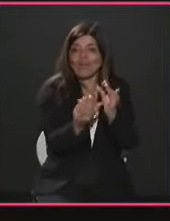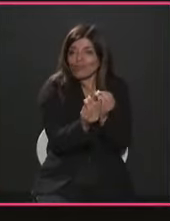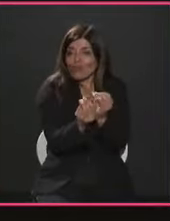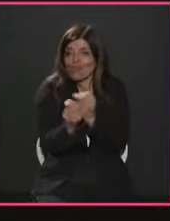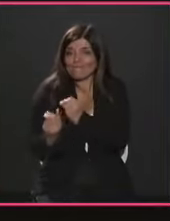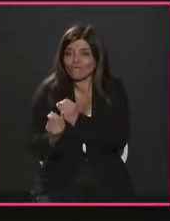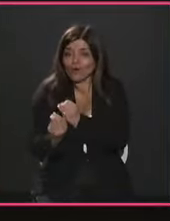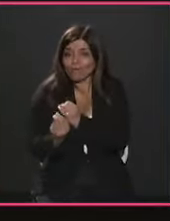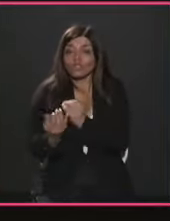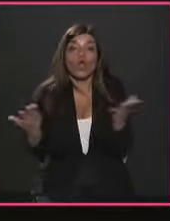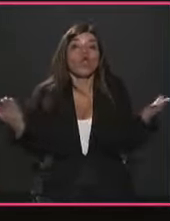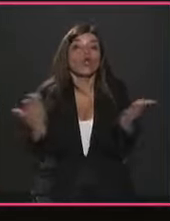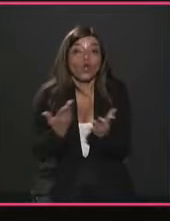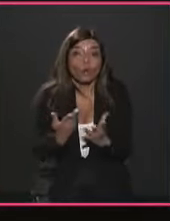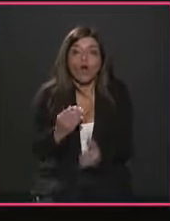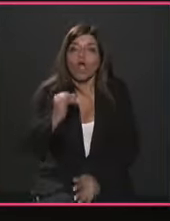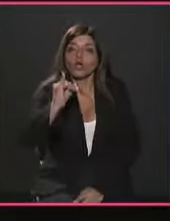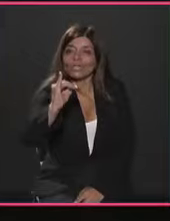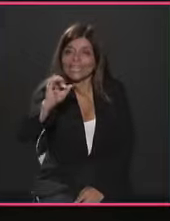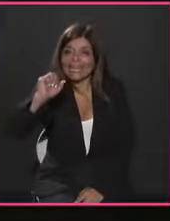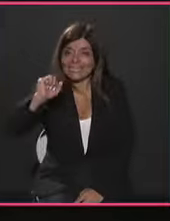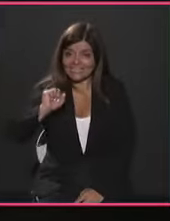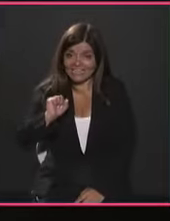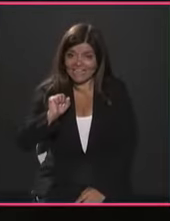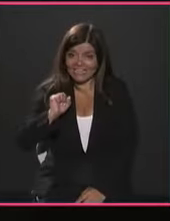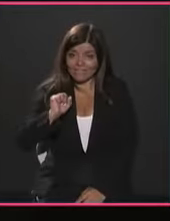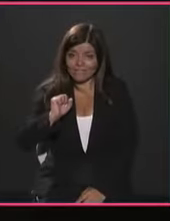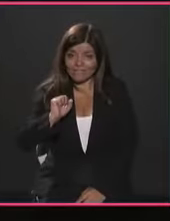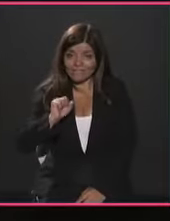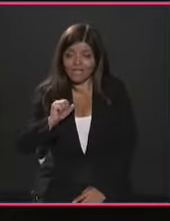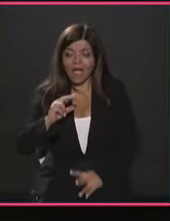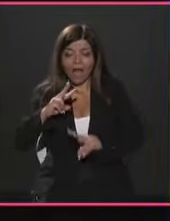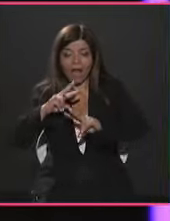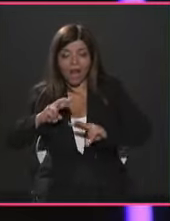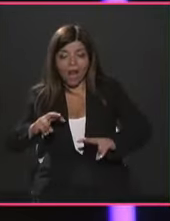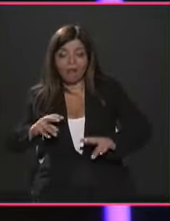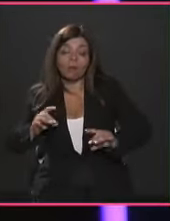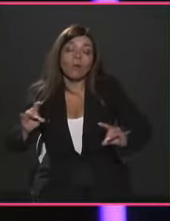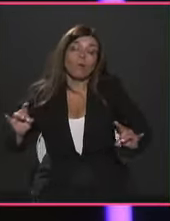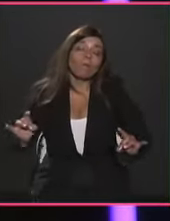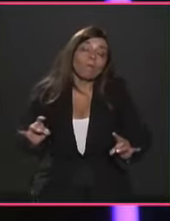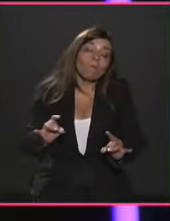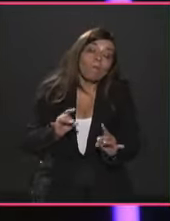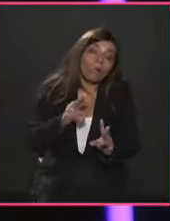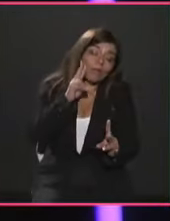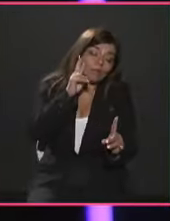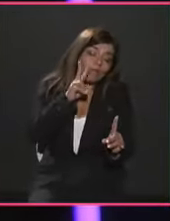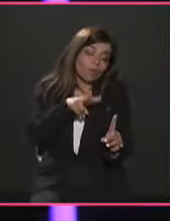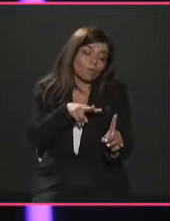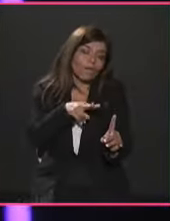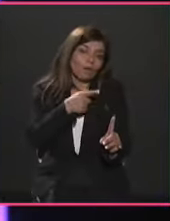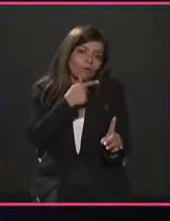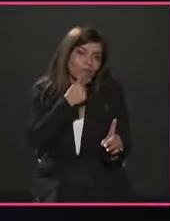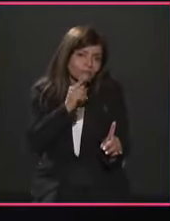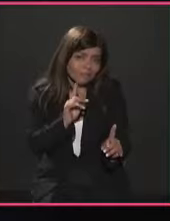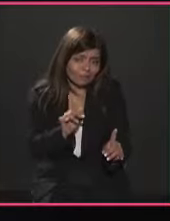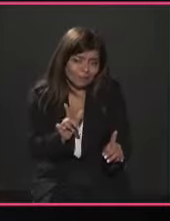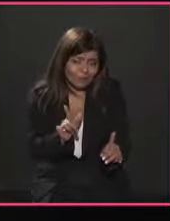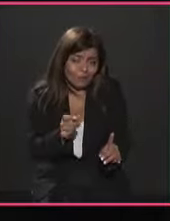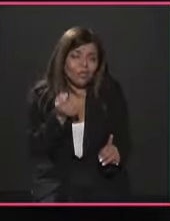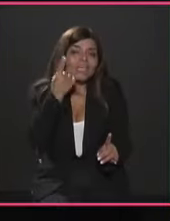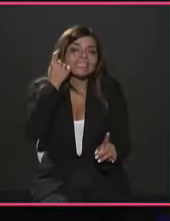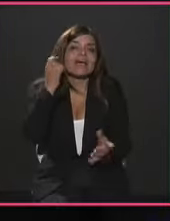que necesitamos Puede que sea un enfoque más simplista pero si saben cómo se crearon